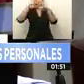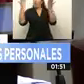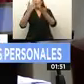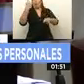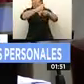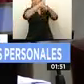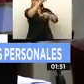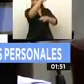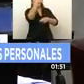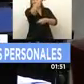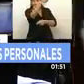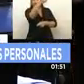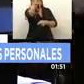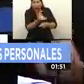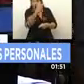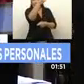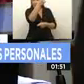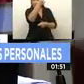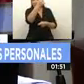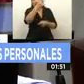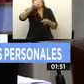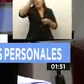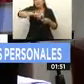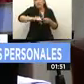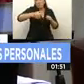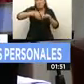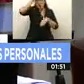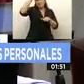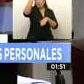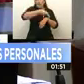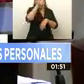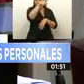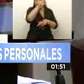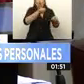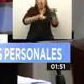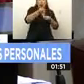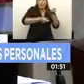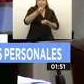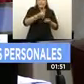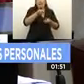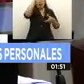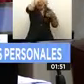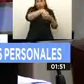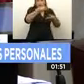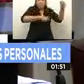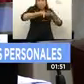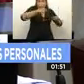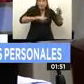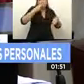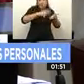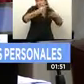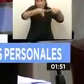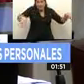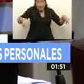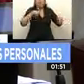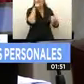que entonces si la primera Economía del mundo es la que tiene el mayor déficit comercial y fiscal